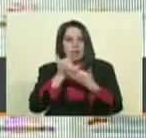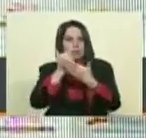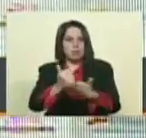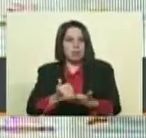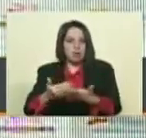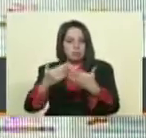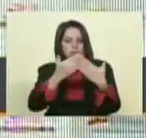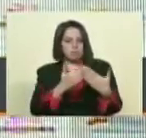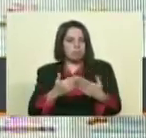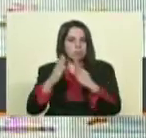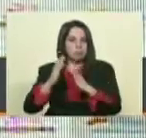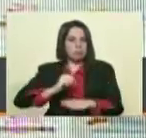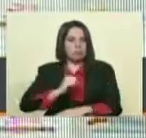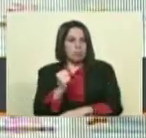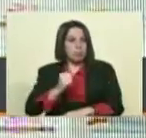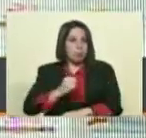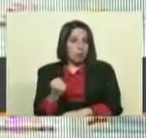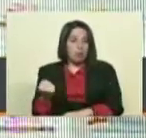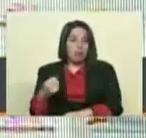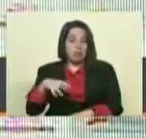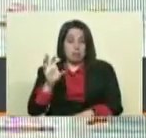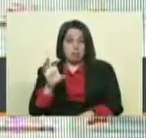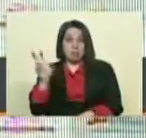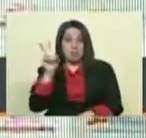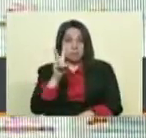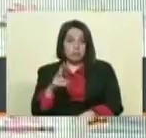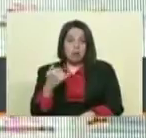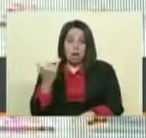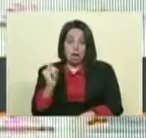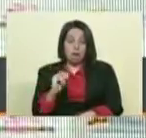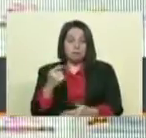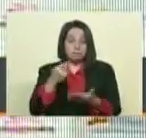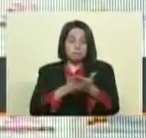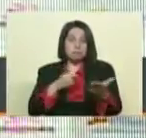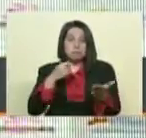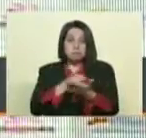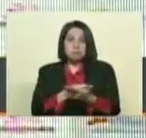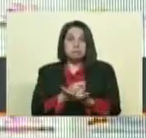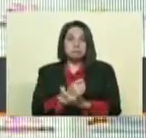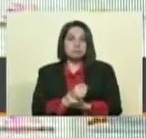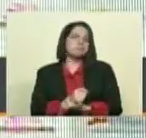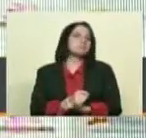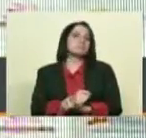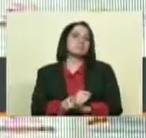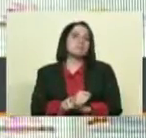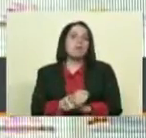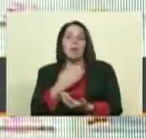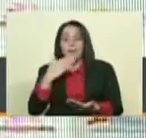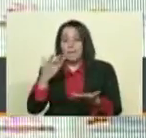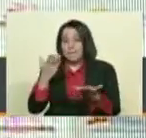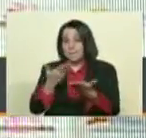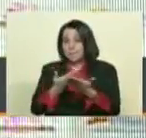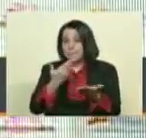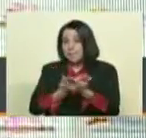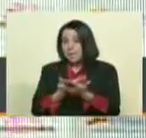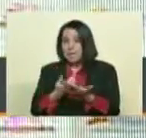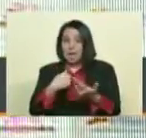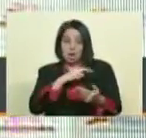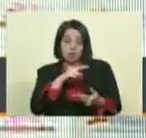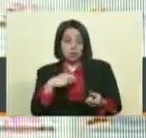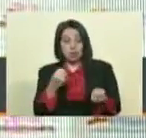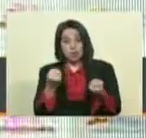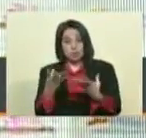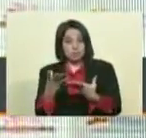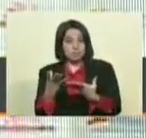invertir. Afortunadamente la patria tiene sus recursos, invertir. Como dicen por ahí, pida por esa boquita que de pronto están por